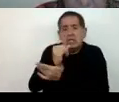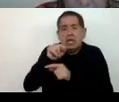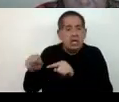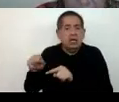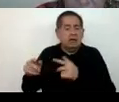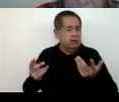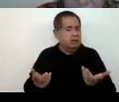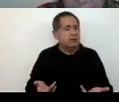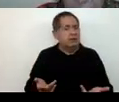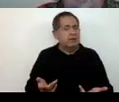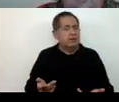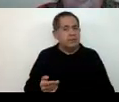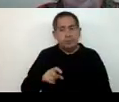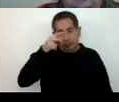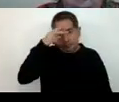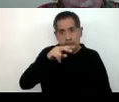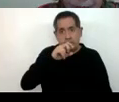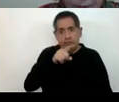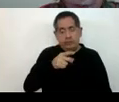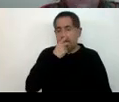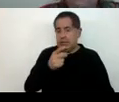que esta violación es un derecho,